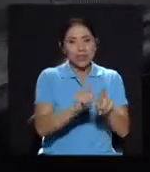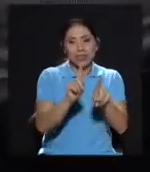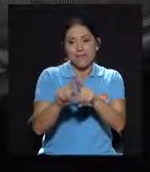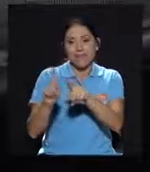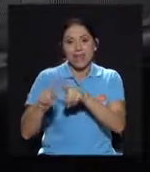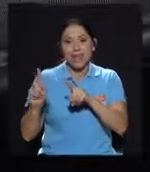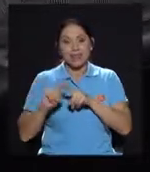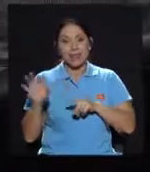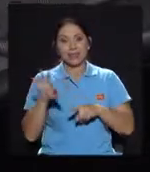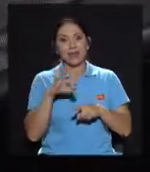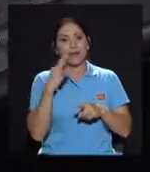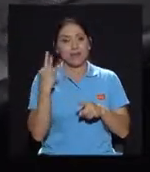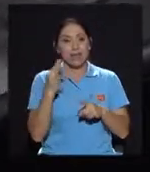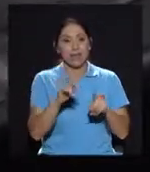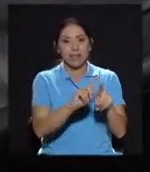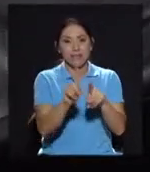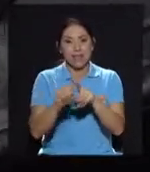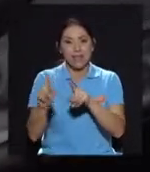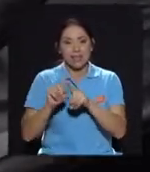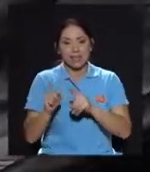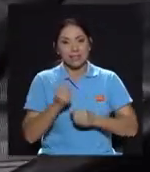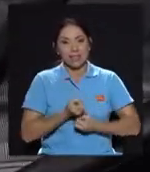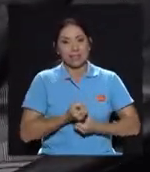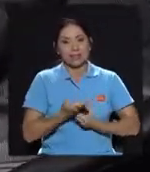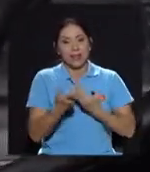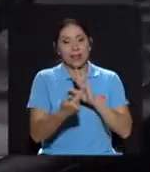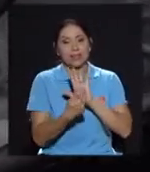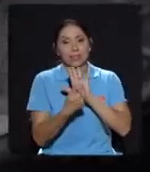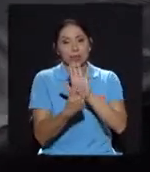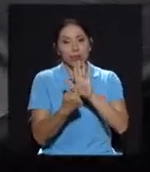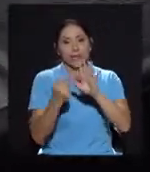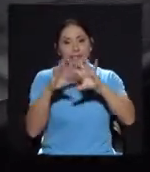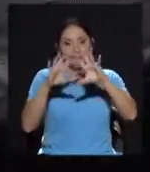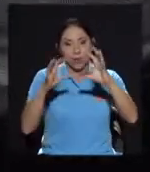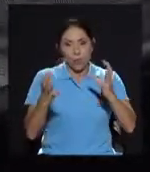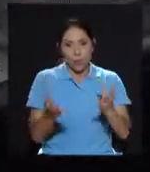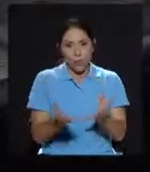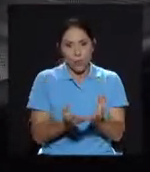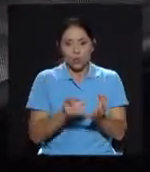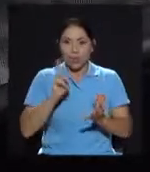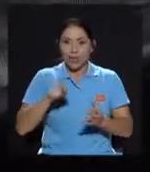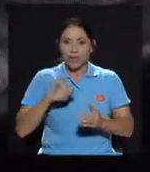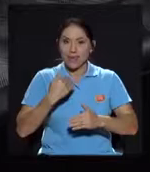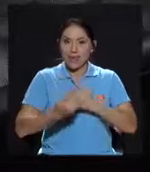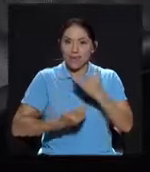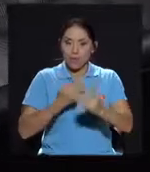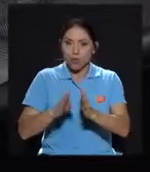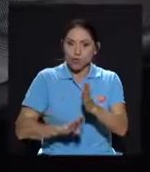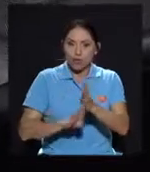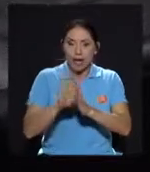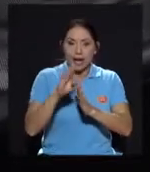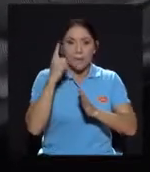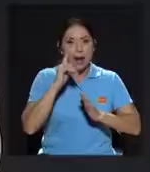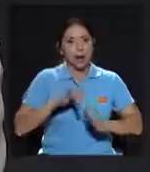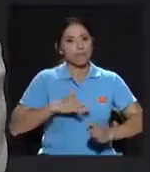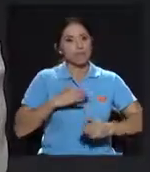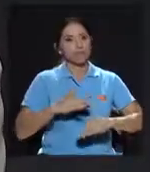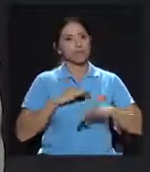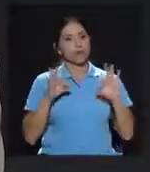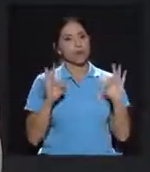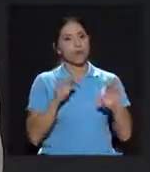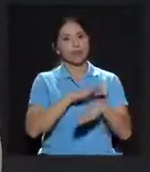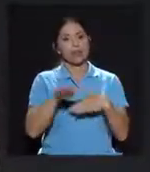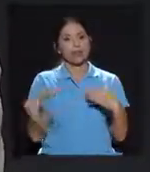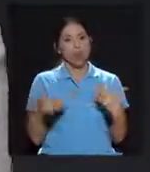y expresiones de un mundo que tiene que evolucionar para bien de todos para bien